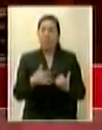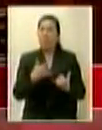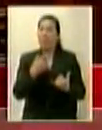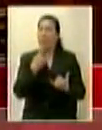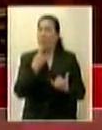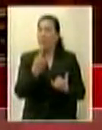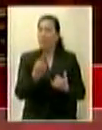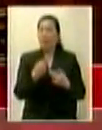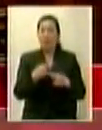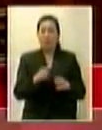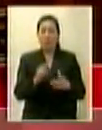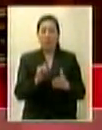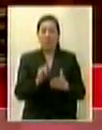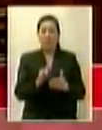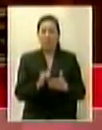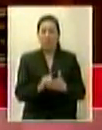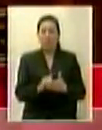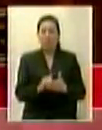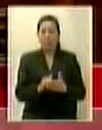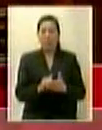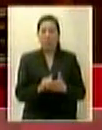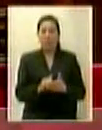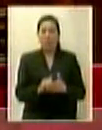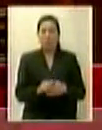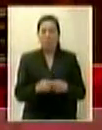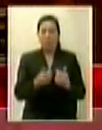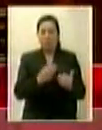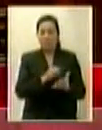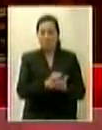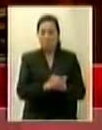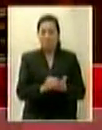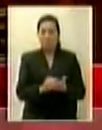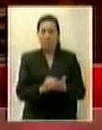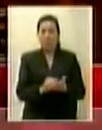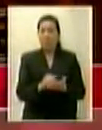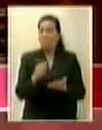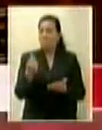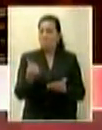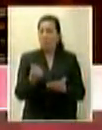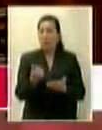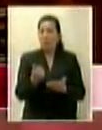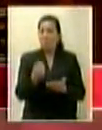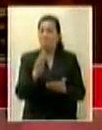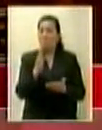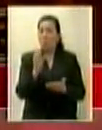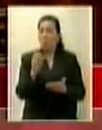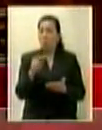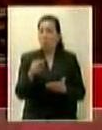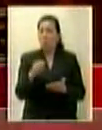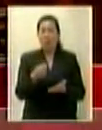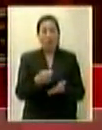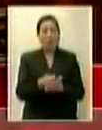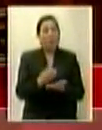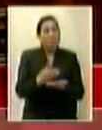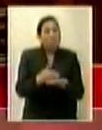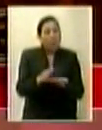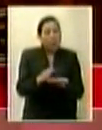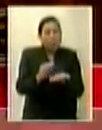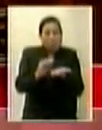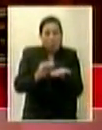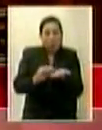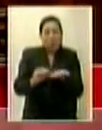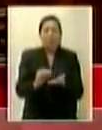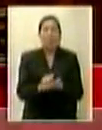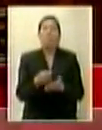Me complace anunciar que se ha dispuesto en el presente mes el inmediato abono de un primer pago a cuenta de resultante de